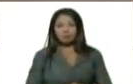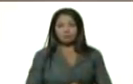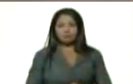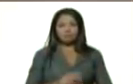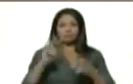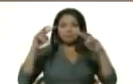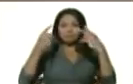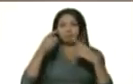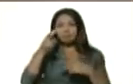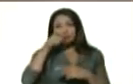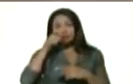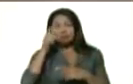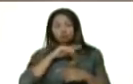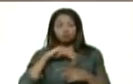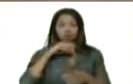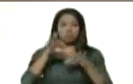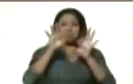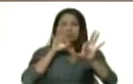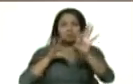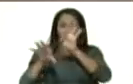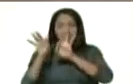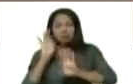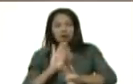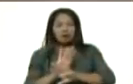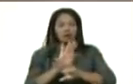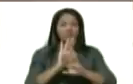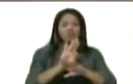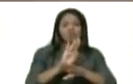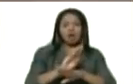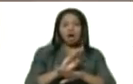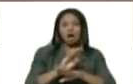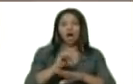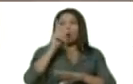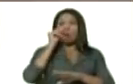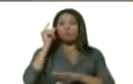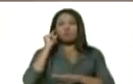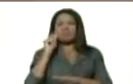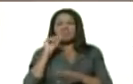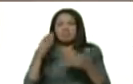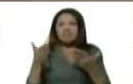Oído, pero ya vamos a ir seleccionando precandidatos y precandidatas.